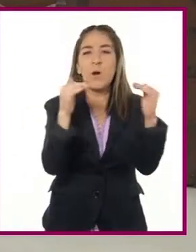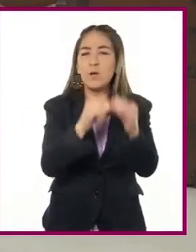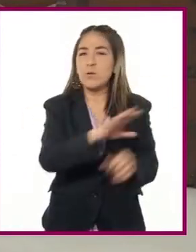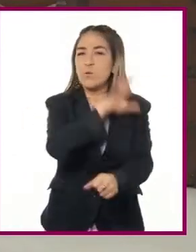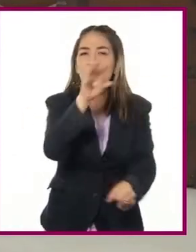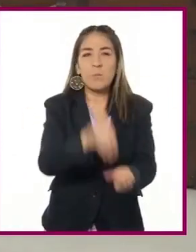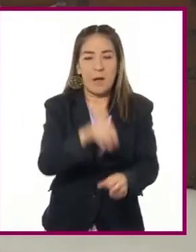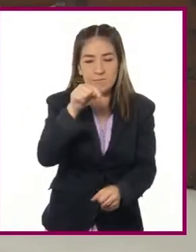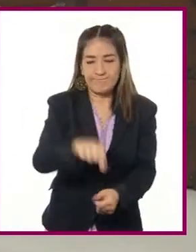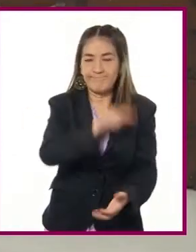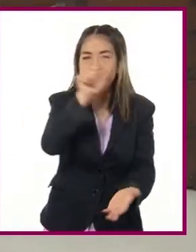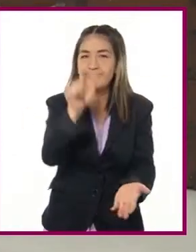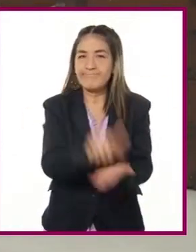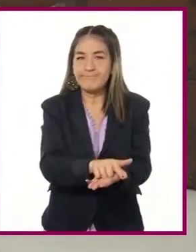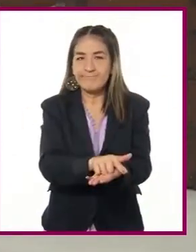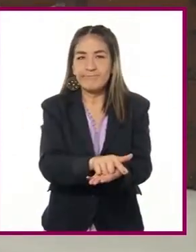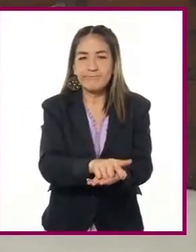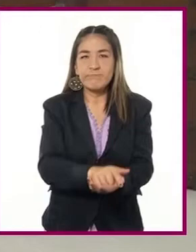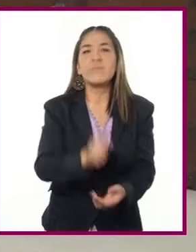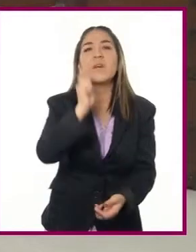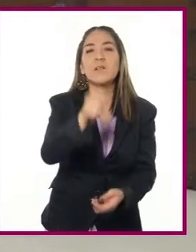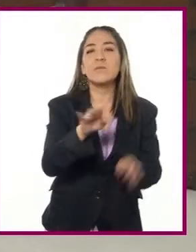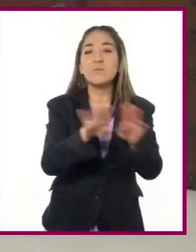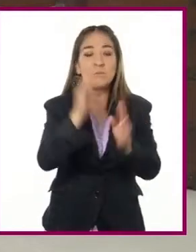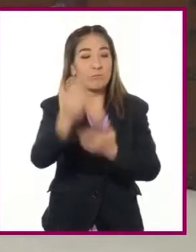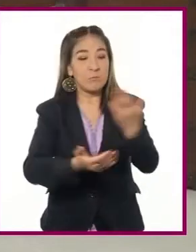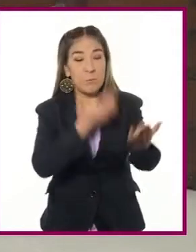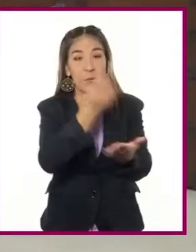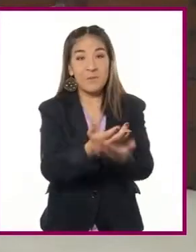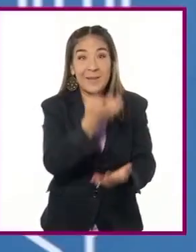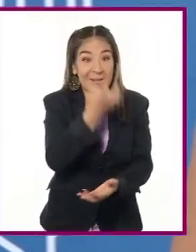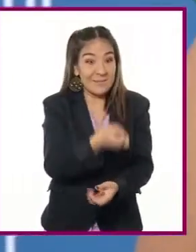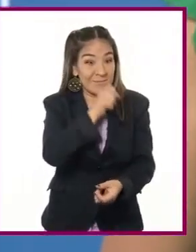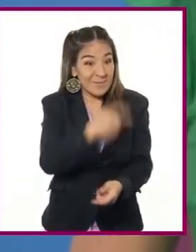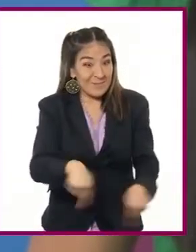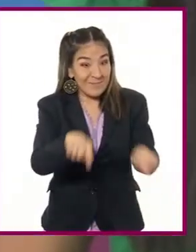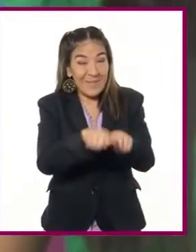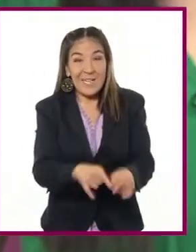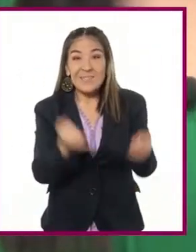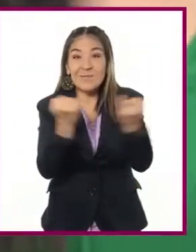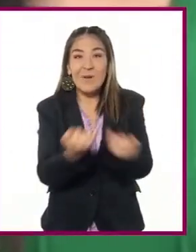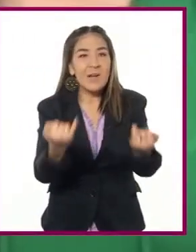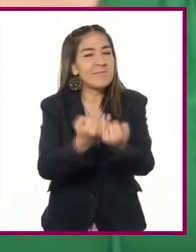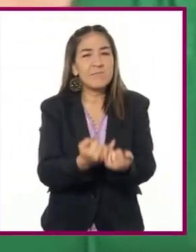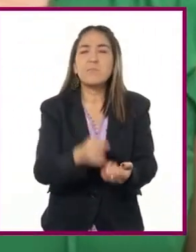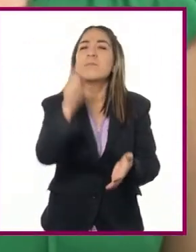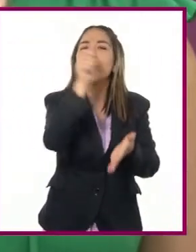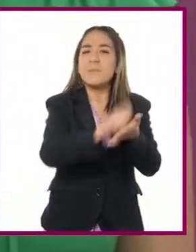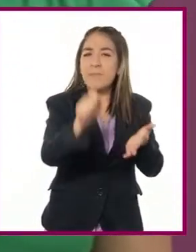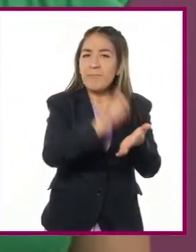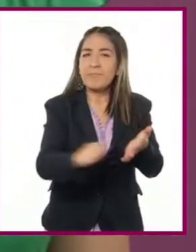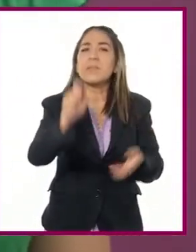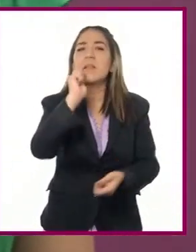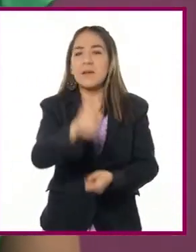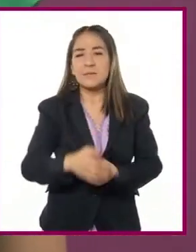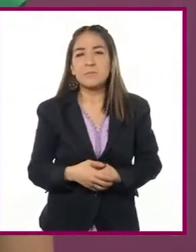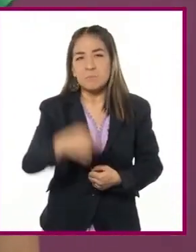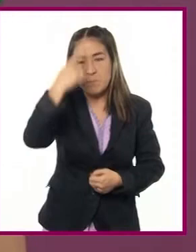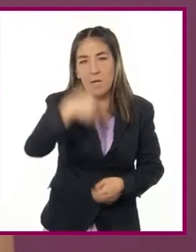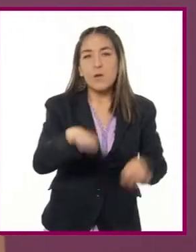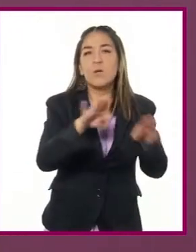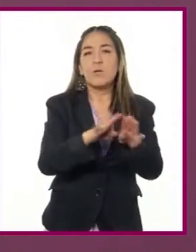la ley. Ninguna de sus propuestas prosperó en ese momento, pero sus escritos contribuyeron a sentar